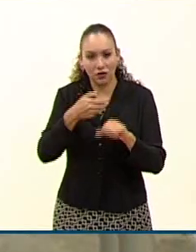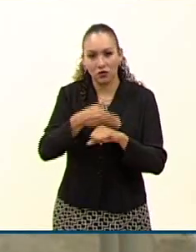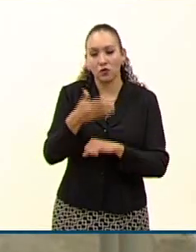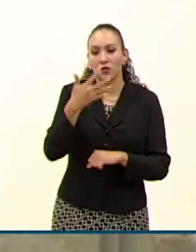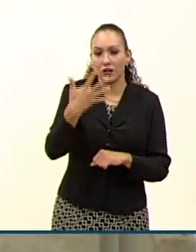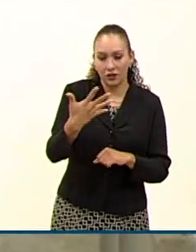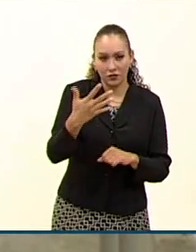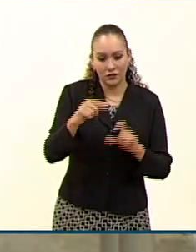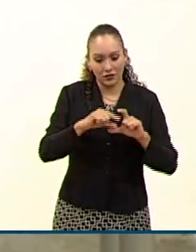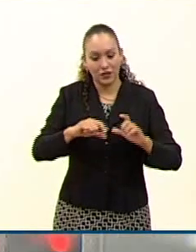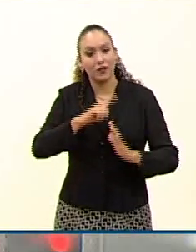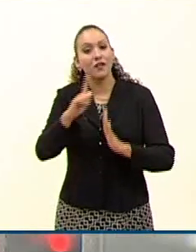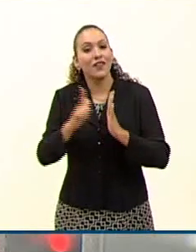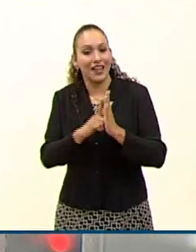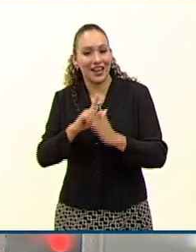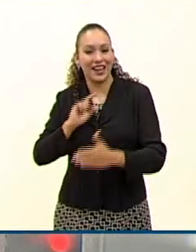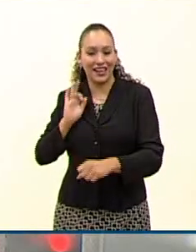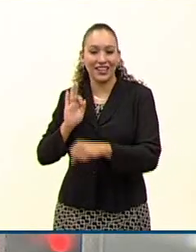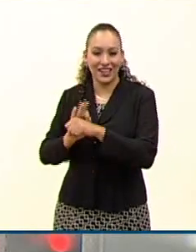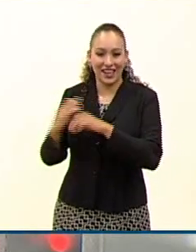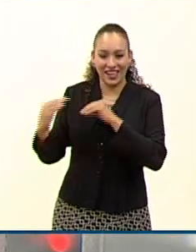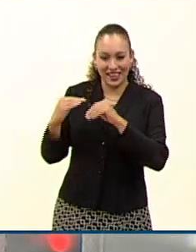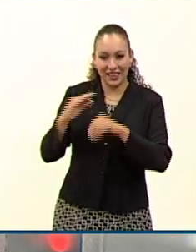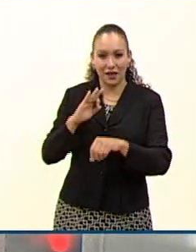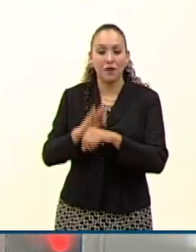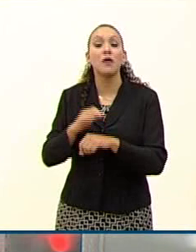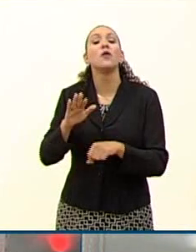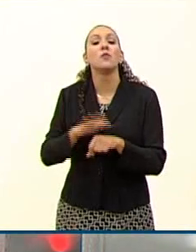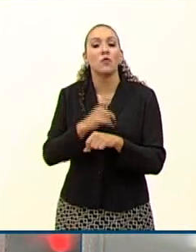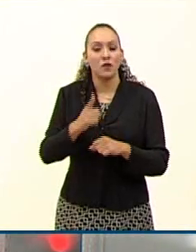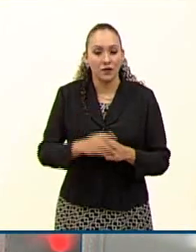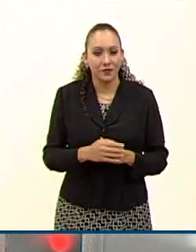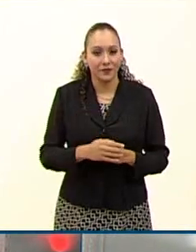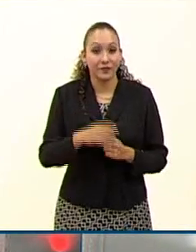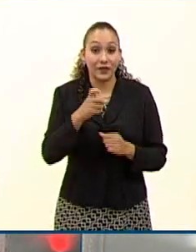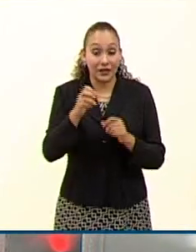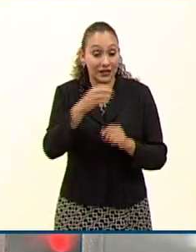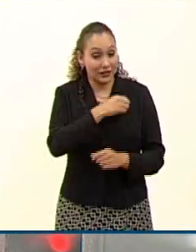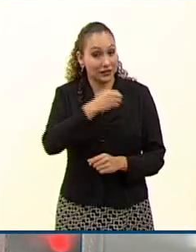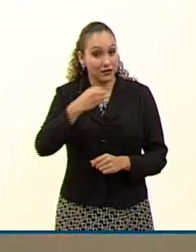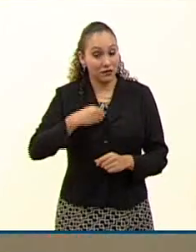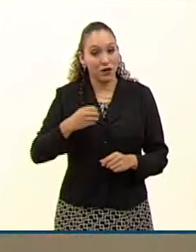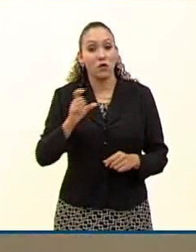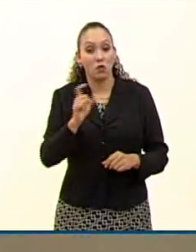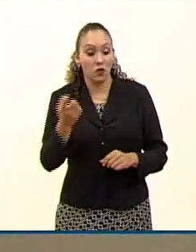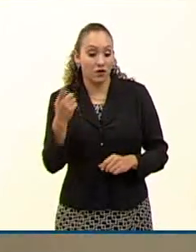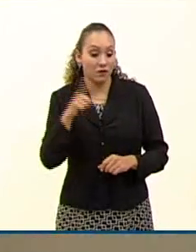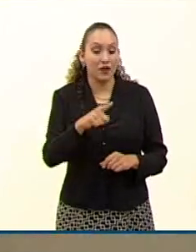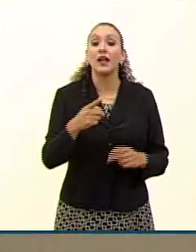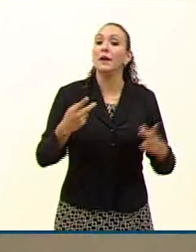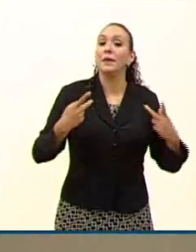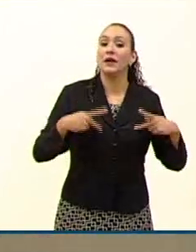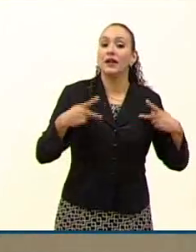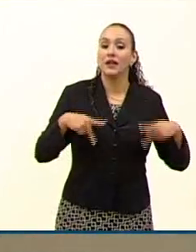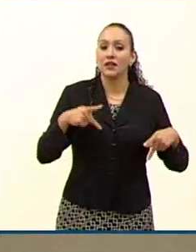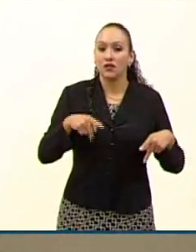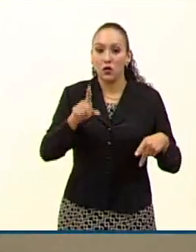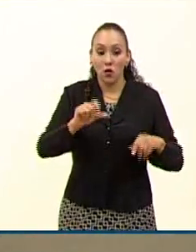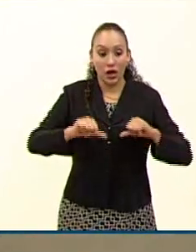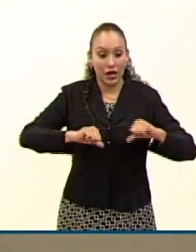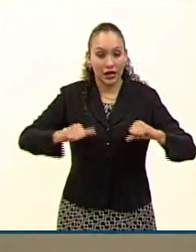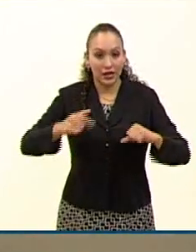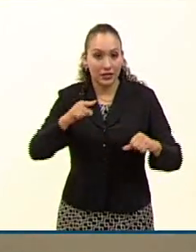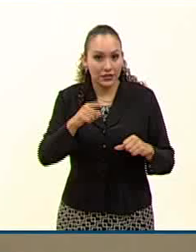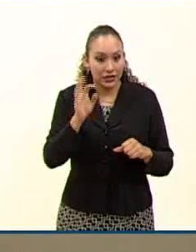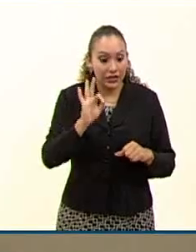fracción segunda de la Ley de Amparo, pues carecen de carácter unilateral y obligatorio al no tratarse de funciones y actividades que tengan